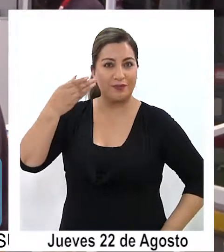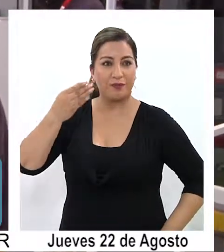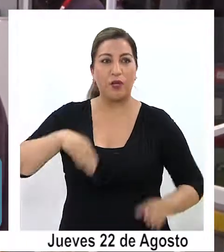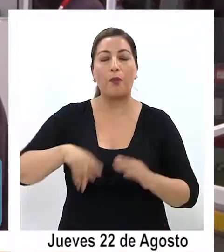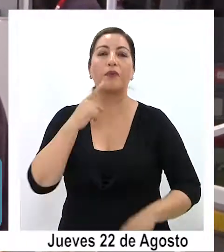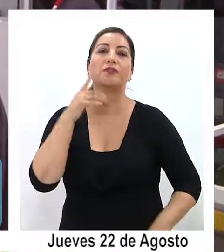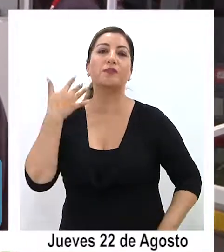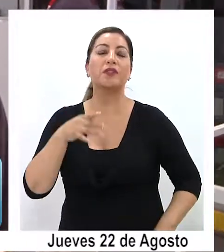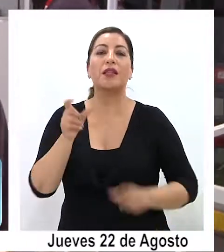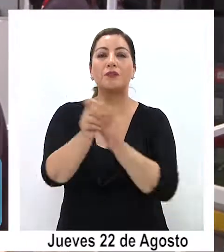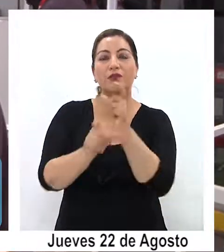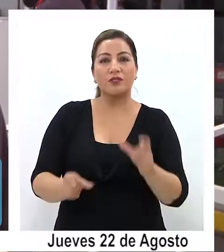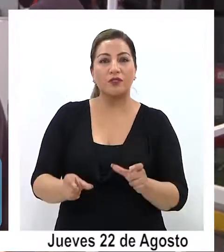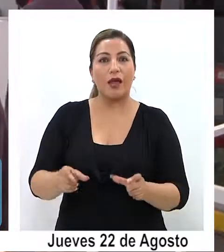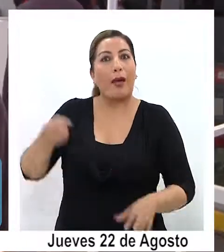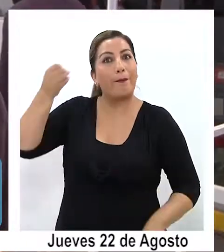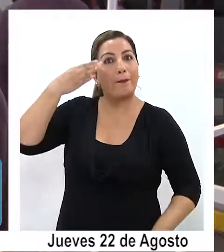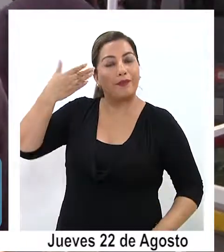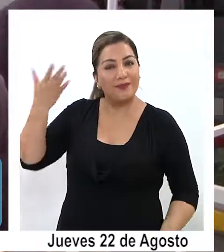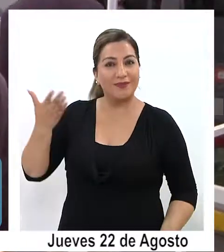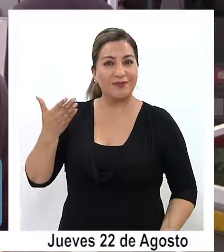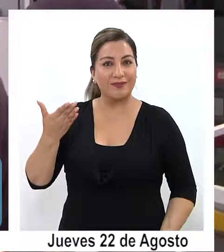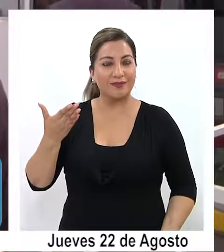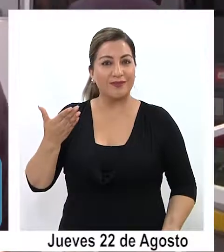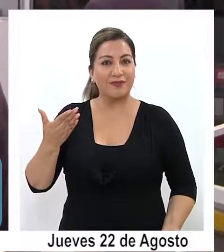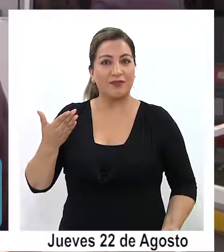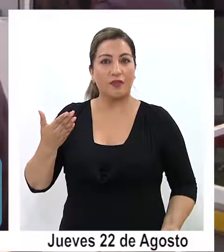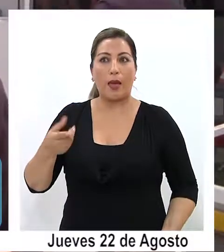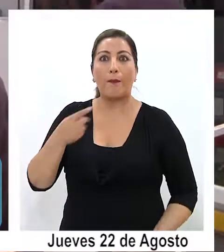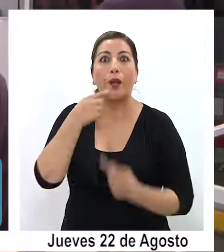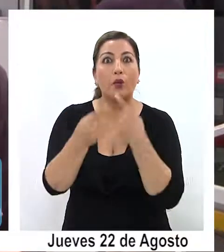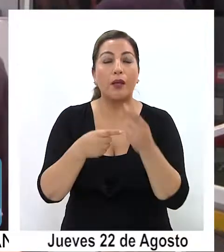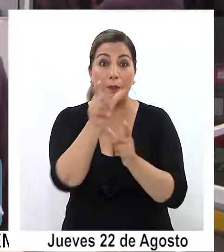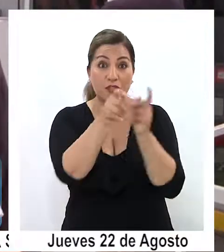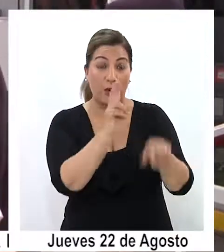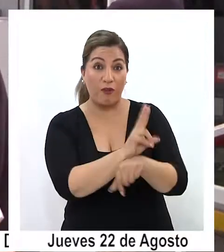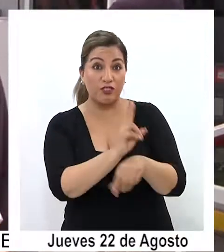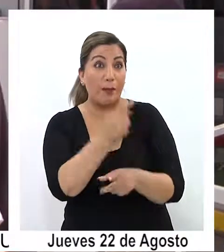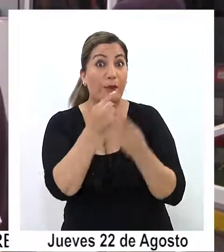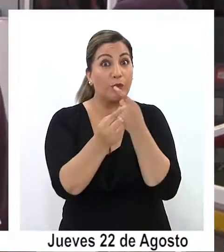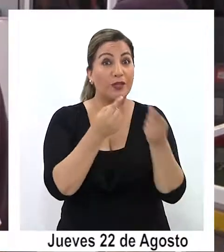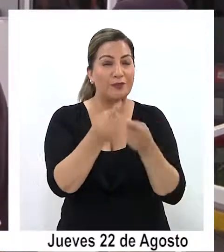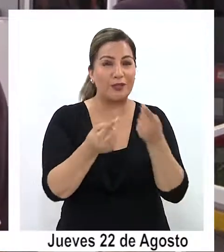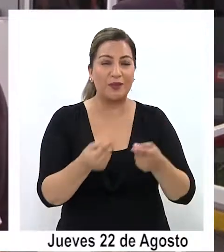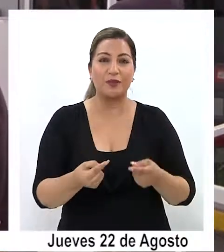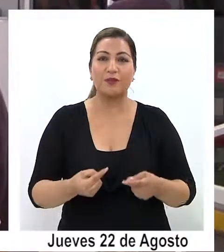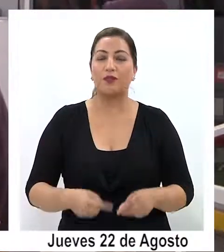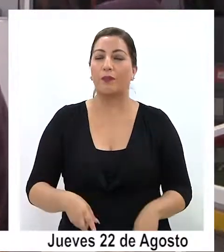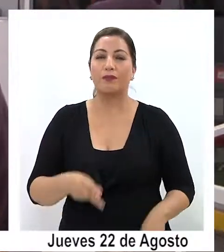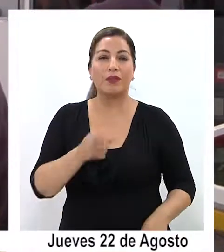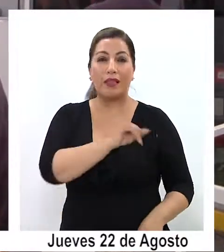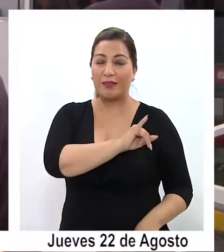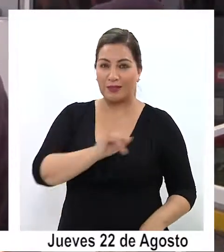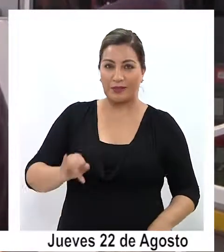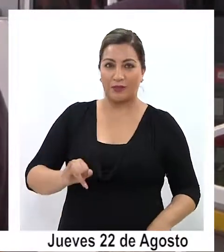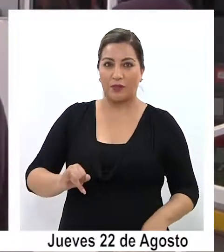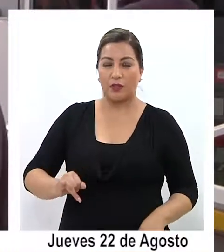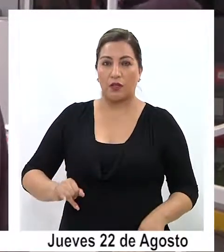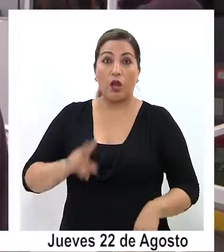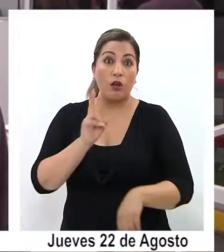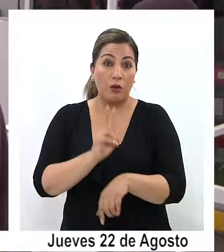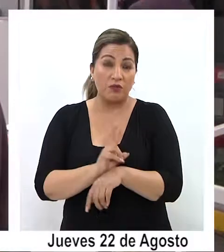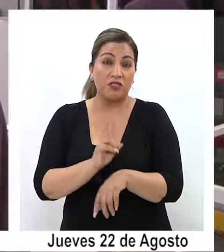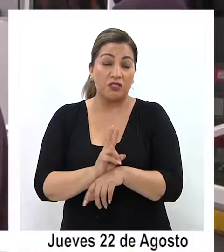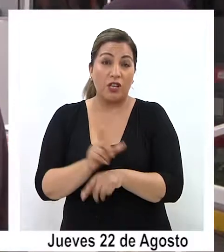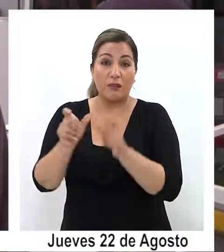porque lo más importante es la gente venga a aprender, porque interroga y pregunta a la gente que viene aquí que tiene la espalda y el conocimiento para que los maestros